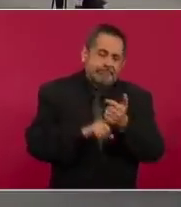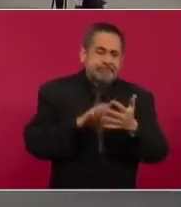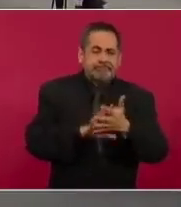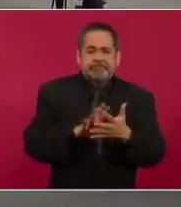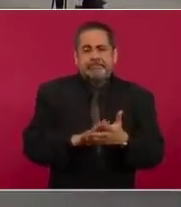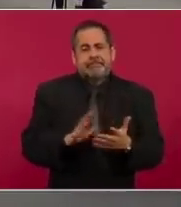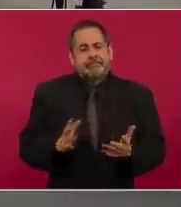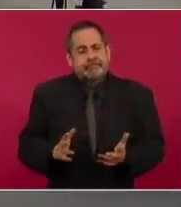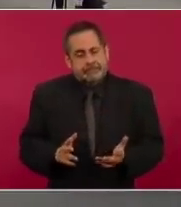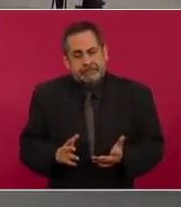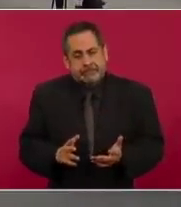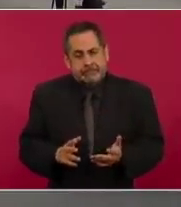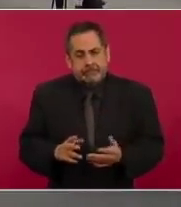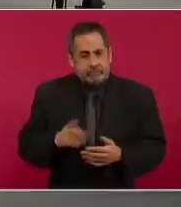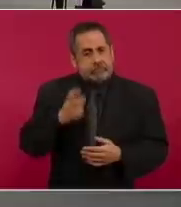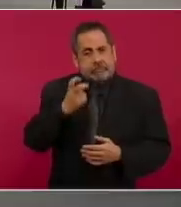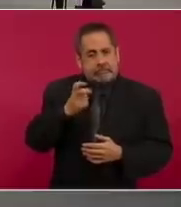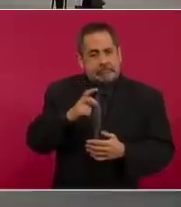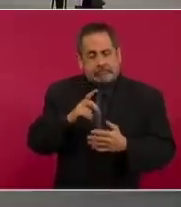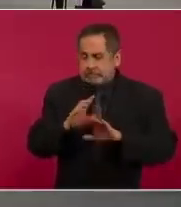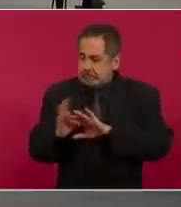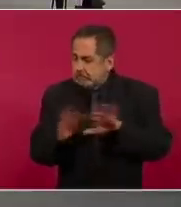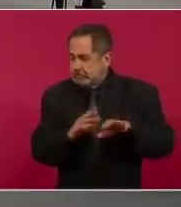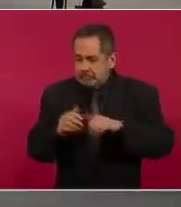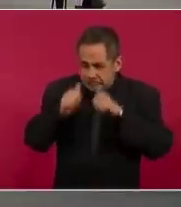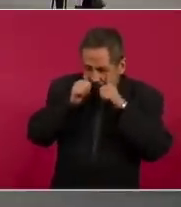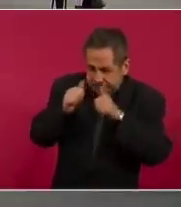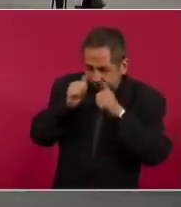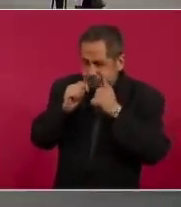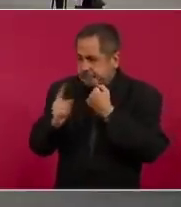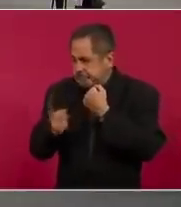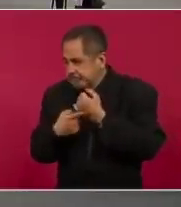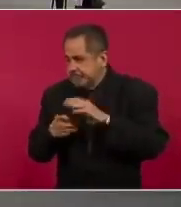Entonces, si eso no lo atendemos,